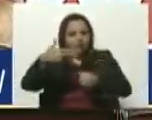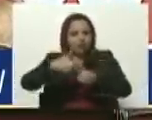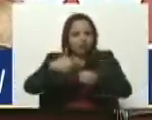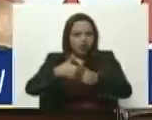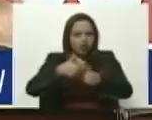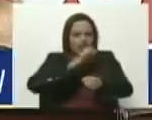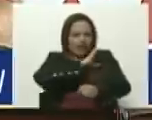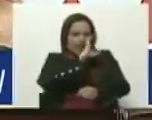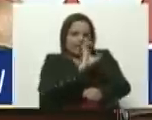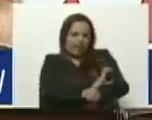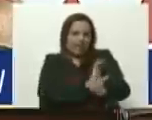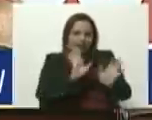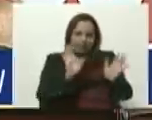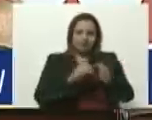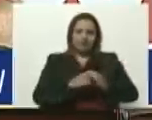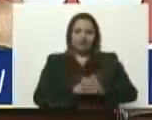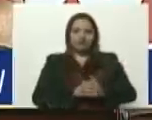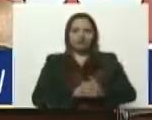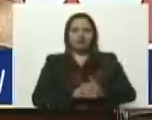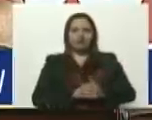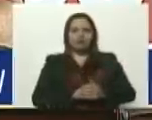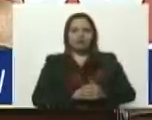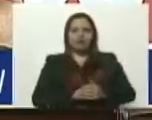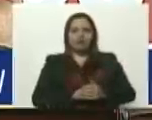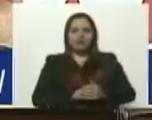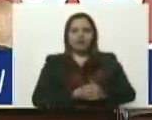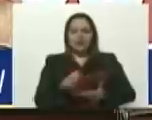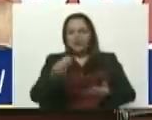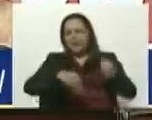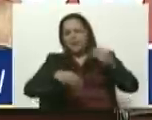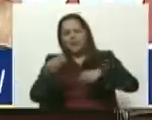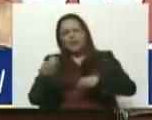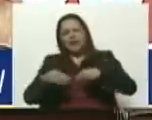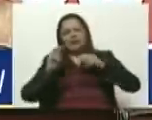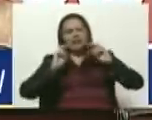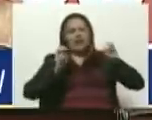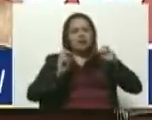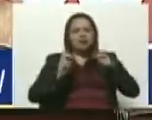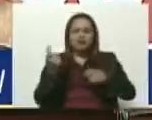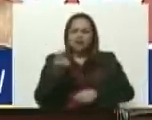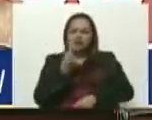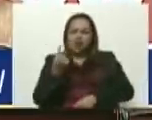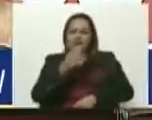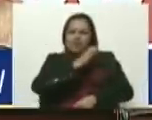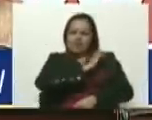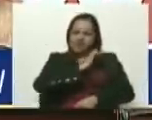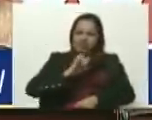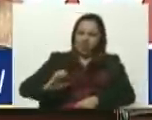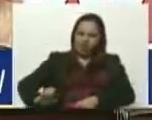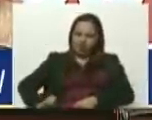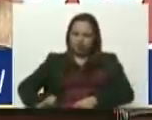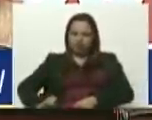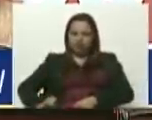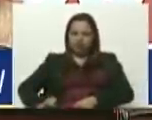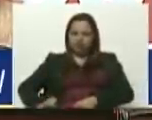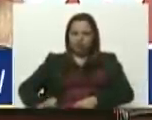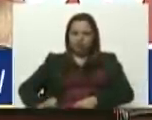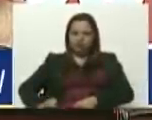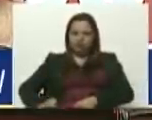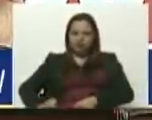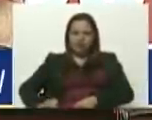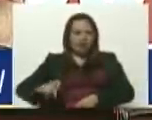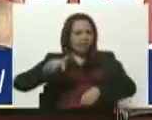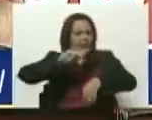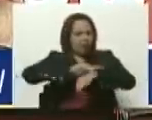mejor dicho y que se extiende no sólo para el salvador y para y